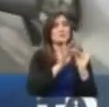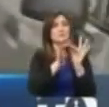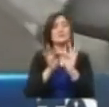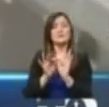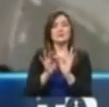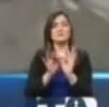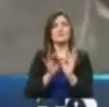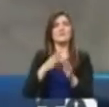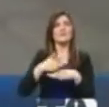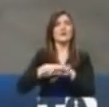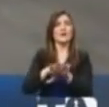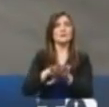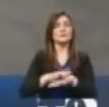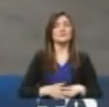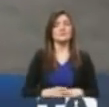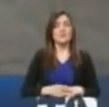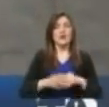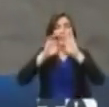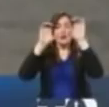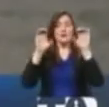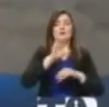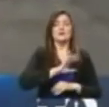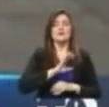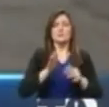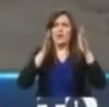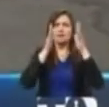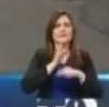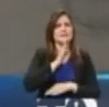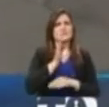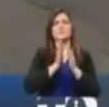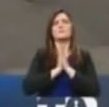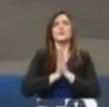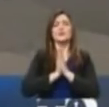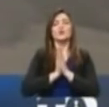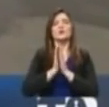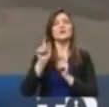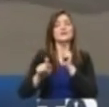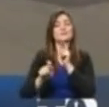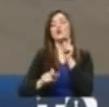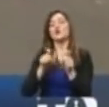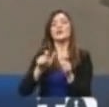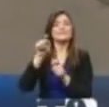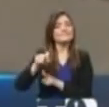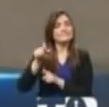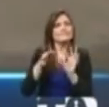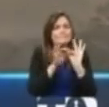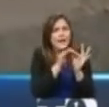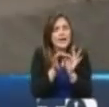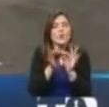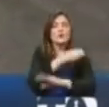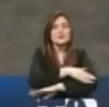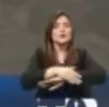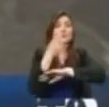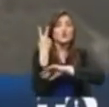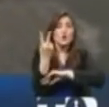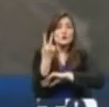de manera integral. Sin embargo, la EMOB está siempre pendiente con todas las solicitudes y necesidades ciudadanas para el arreglo de estas dos